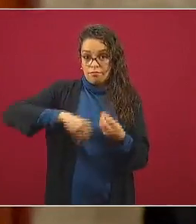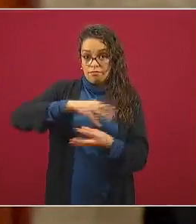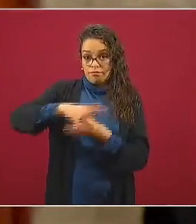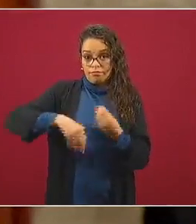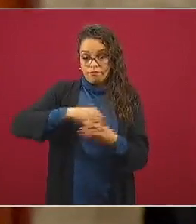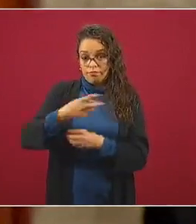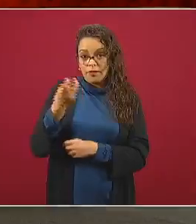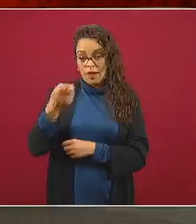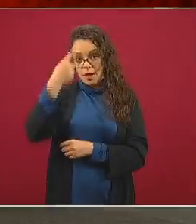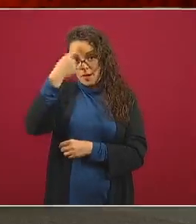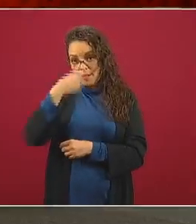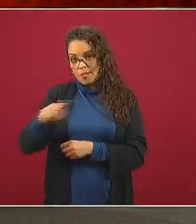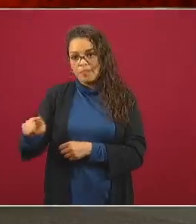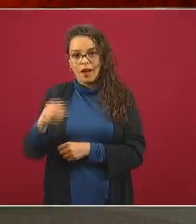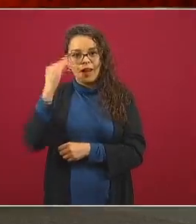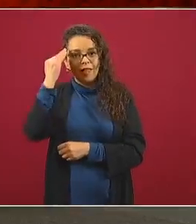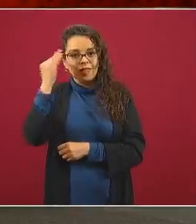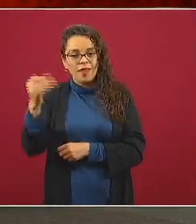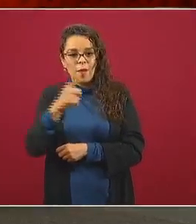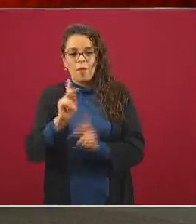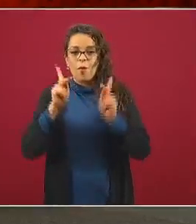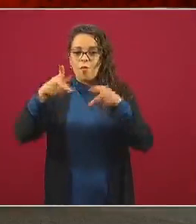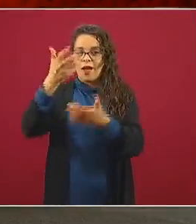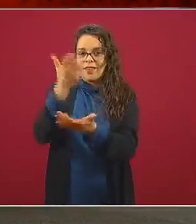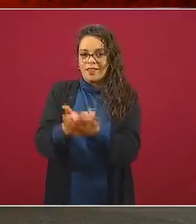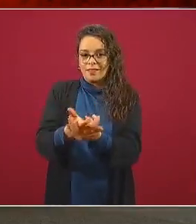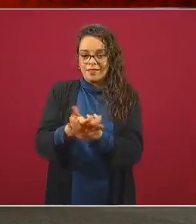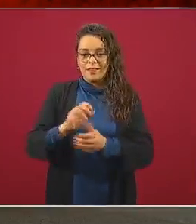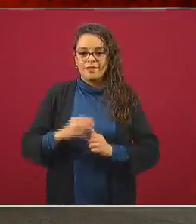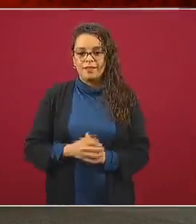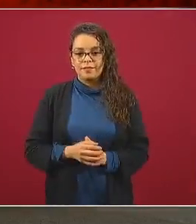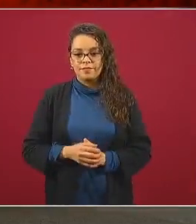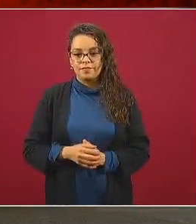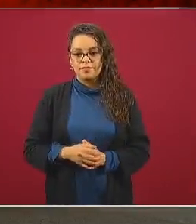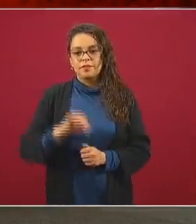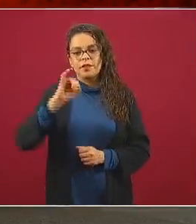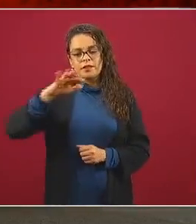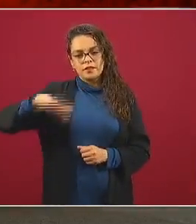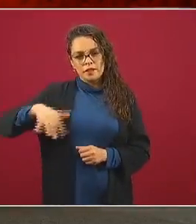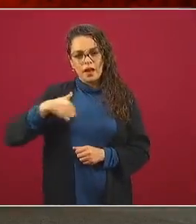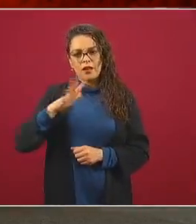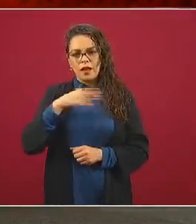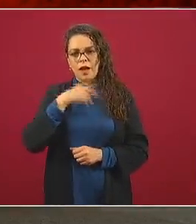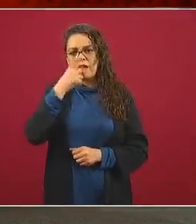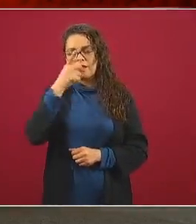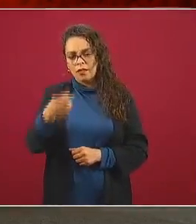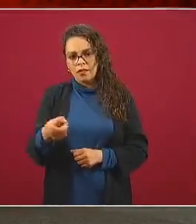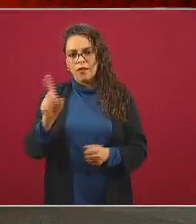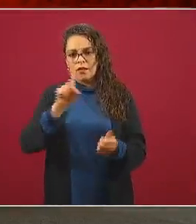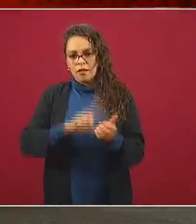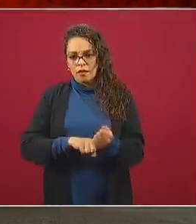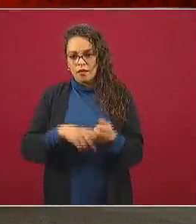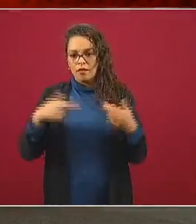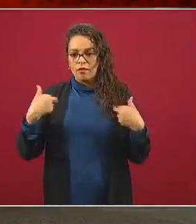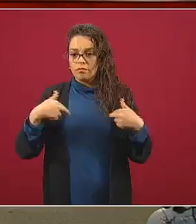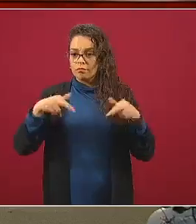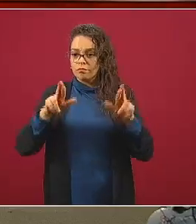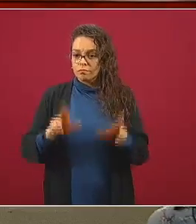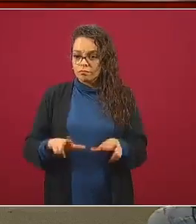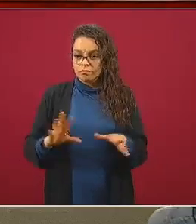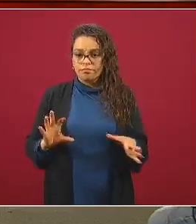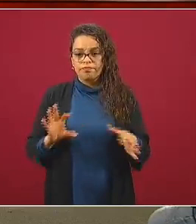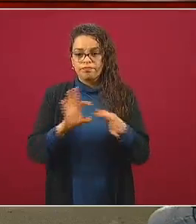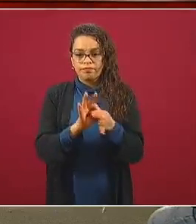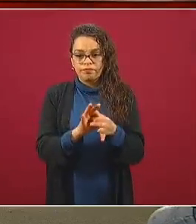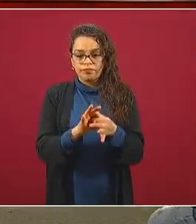semana largos. Gracias. Sí, ya se los comenté que representa más o menos